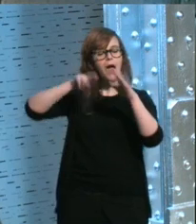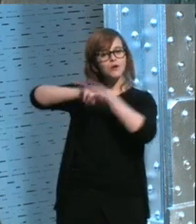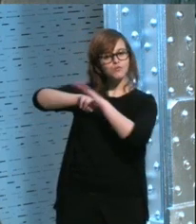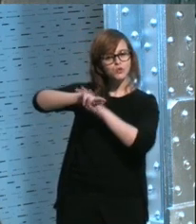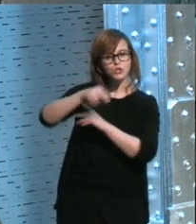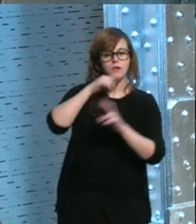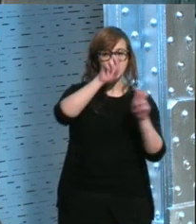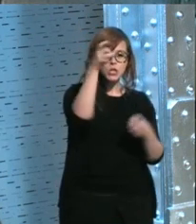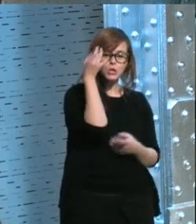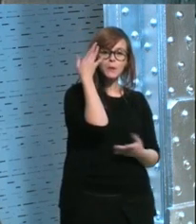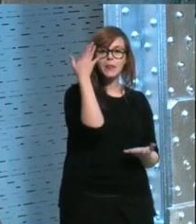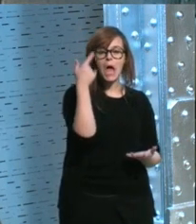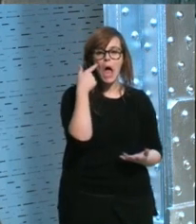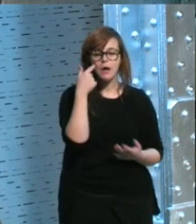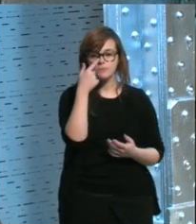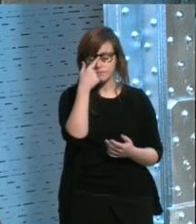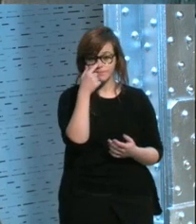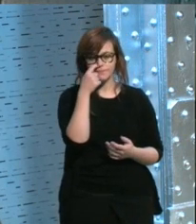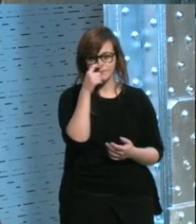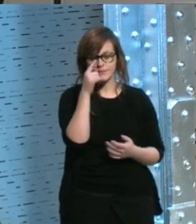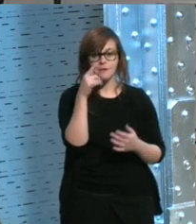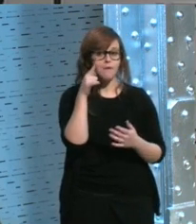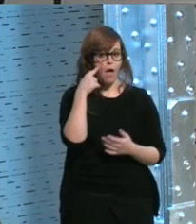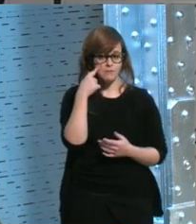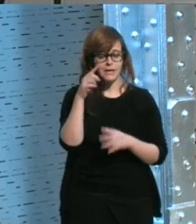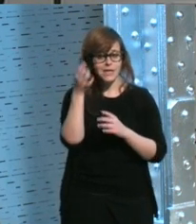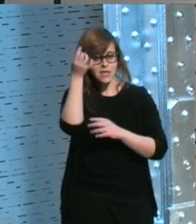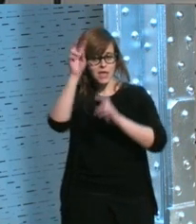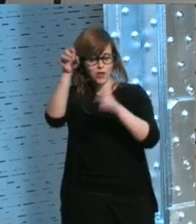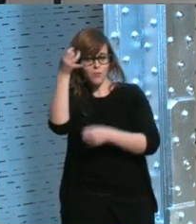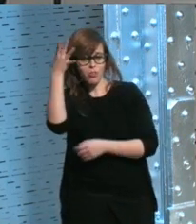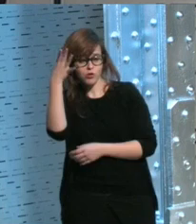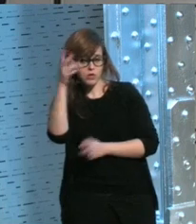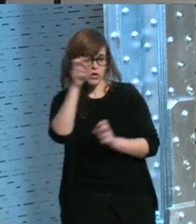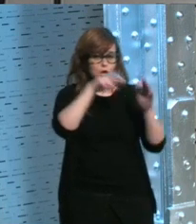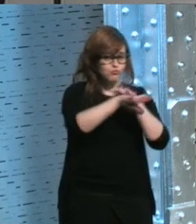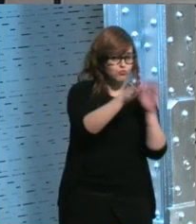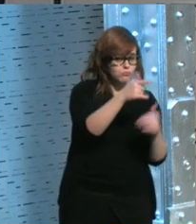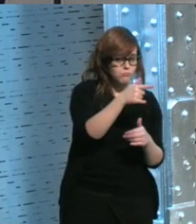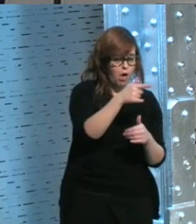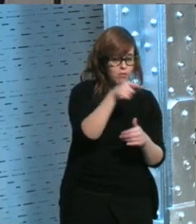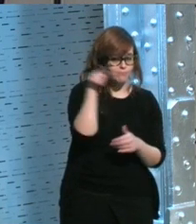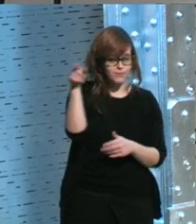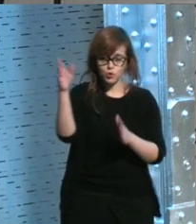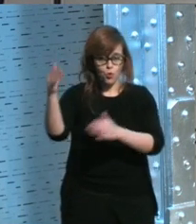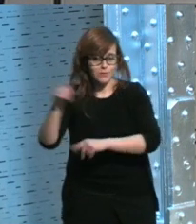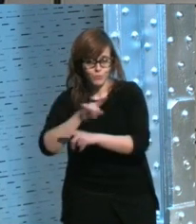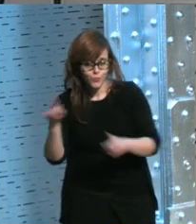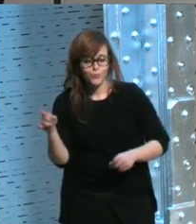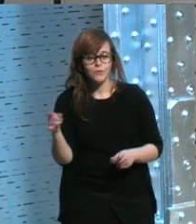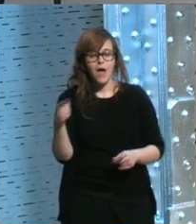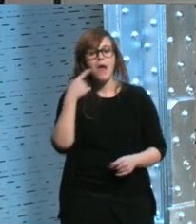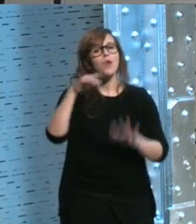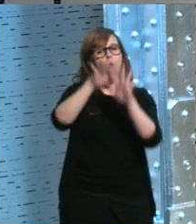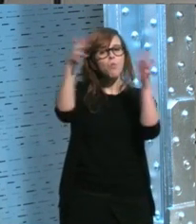innovación. No hay innovación sin recursos, para empezar rápido. En el mundo